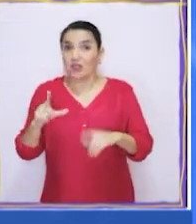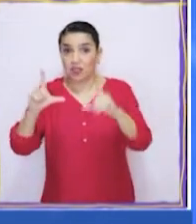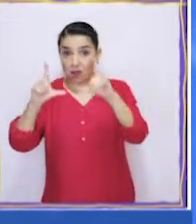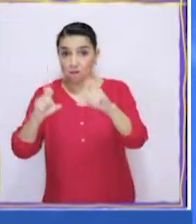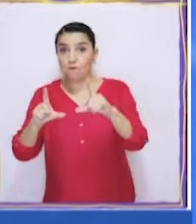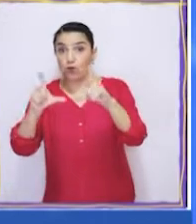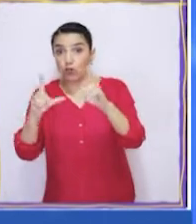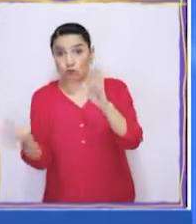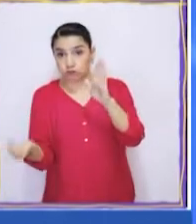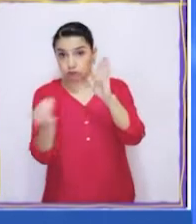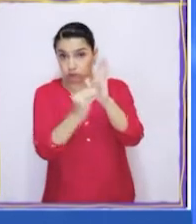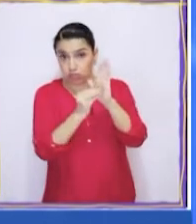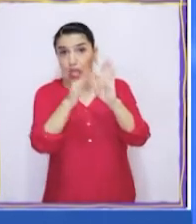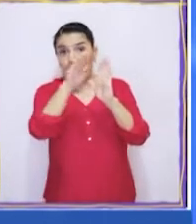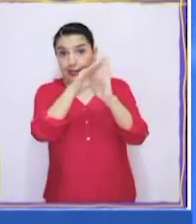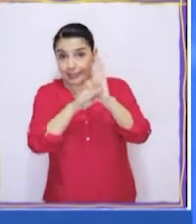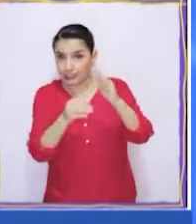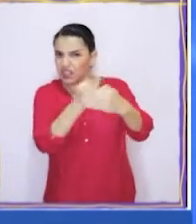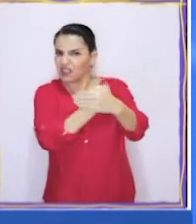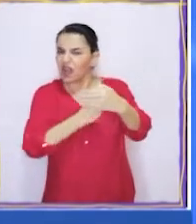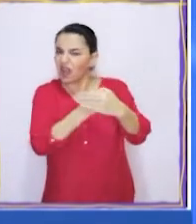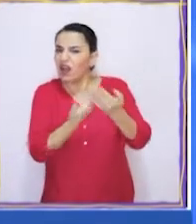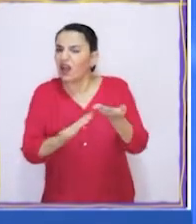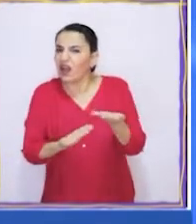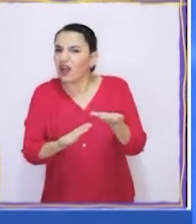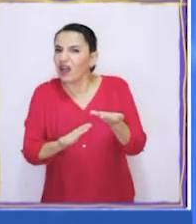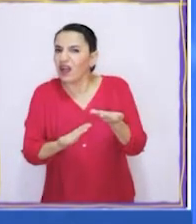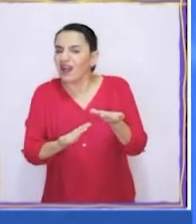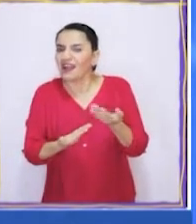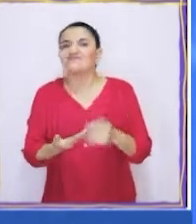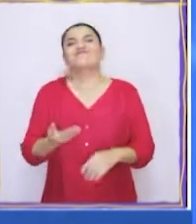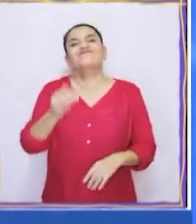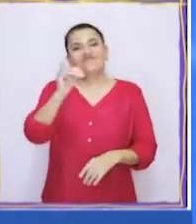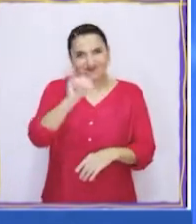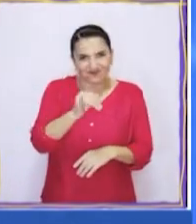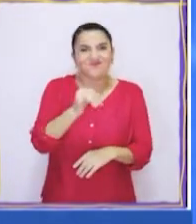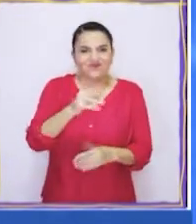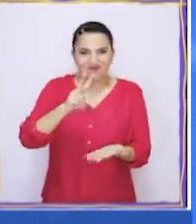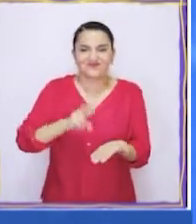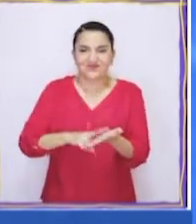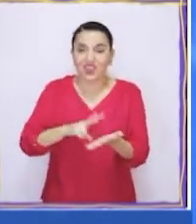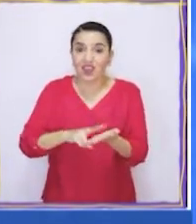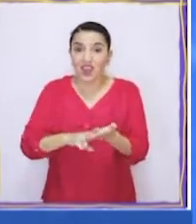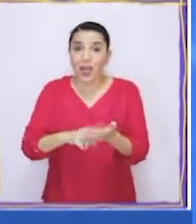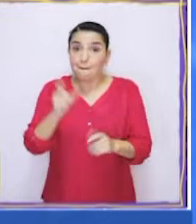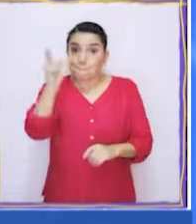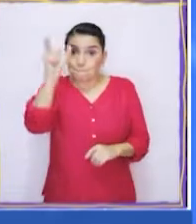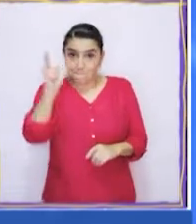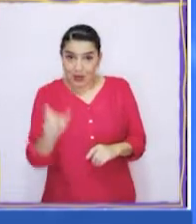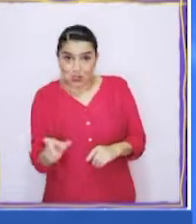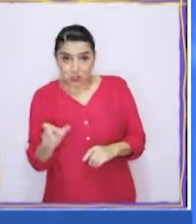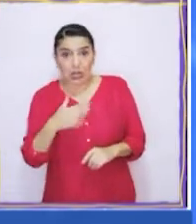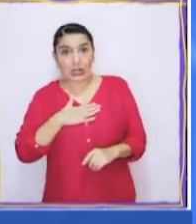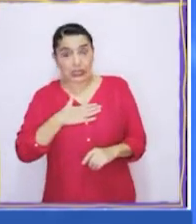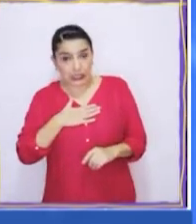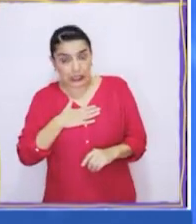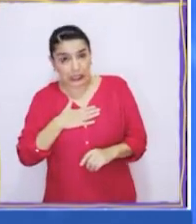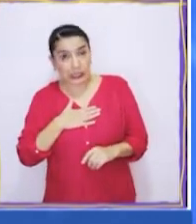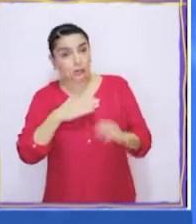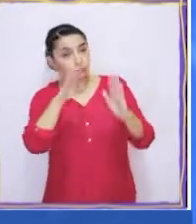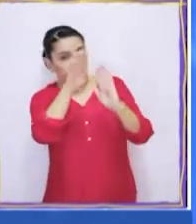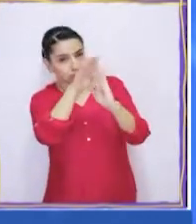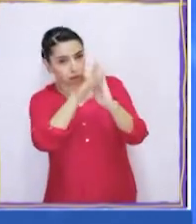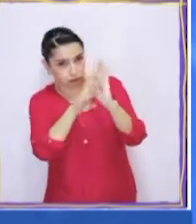que pongamos una imagen en nuestra receta tal cual porque así la persona que quiere cocinar